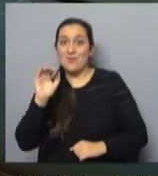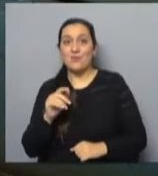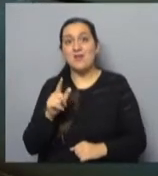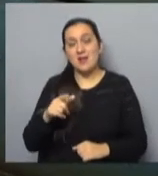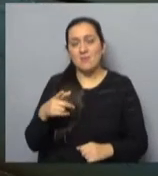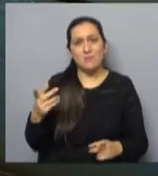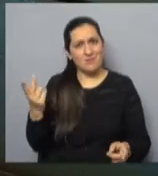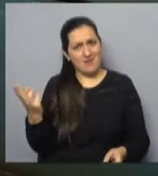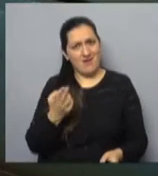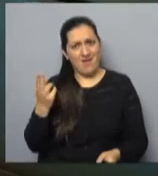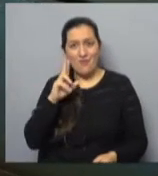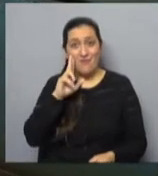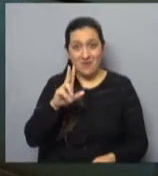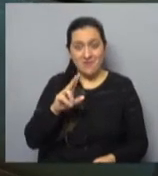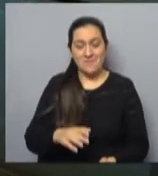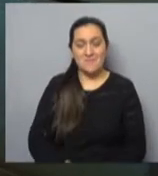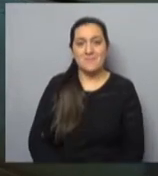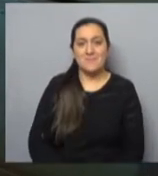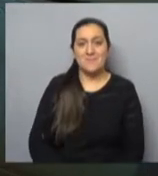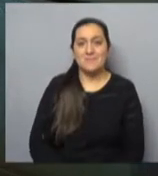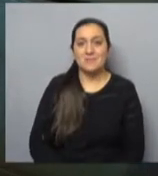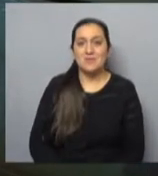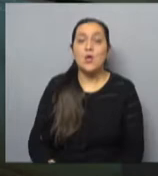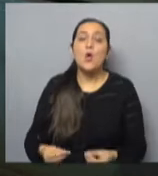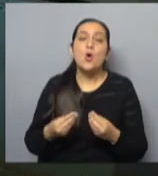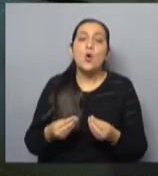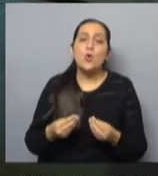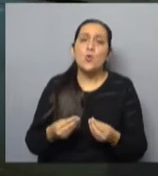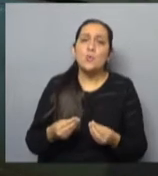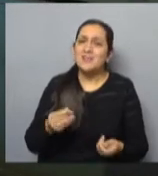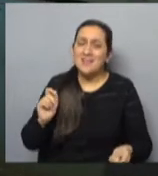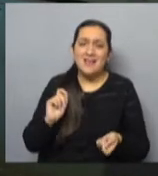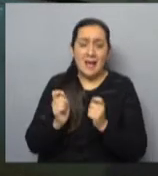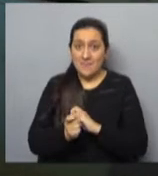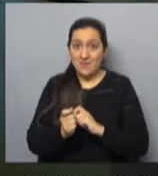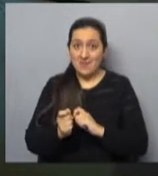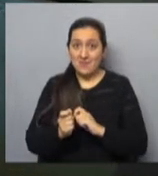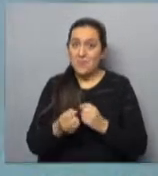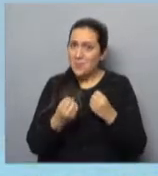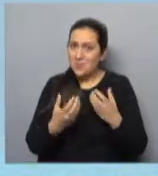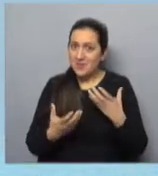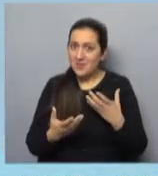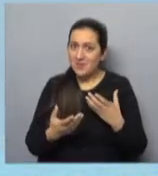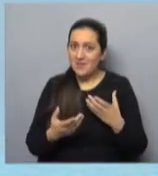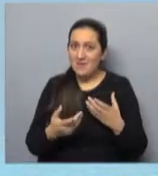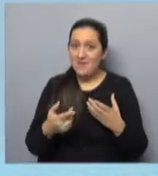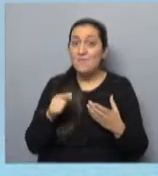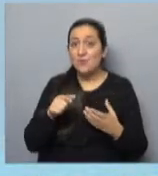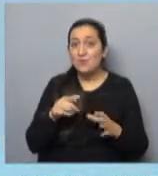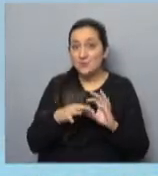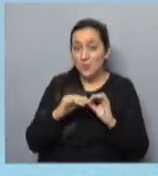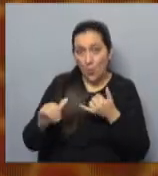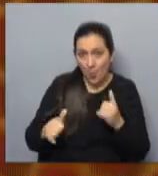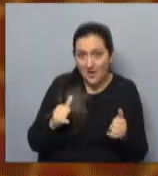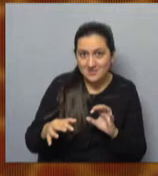chiquitines jugando al básquetbol como ciudades y quiebre porque es que se da estás vinculadas